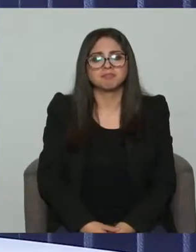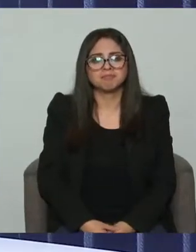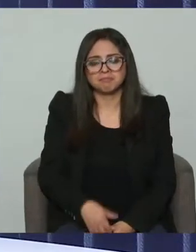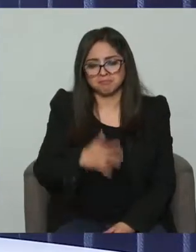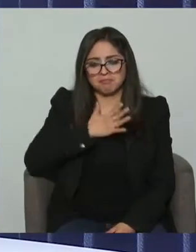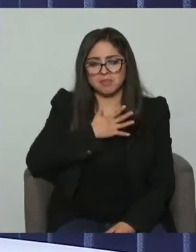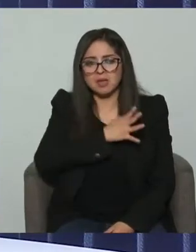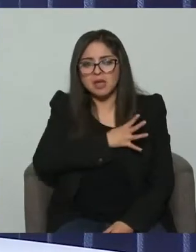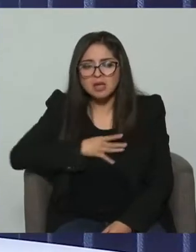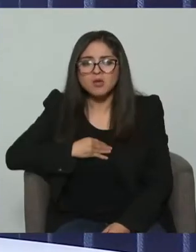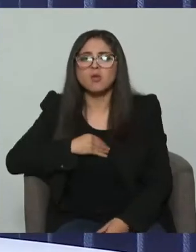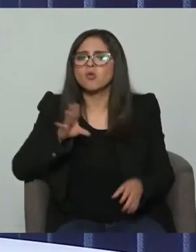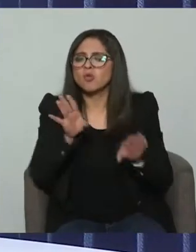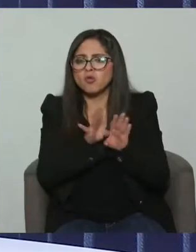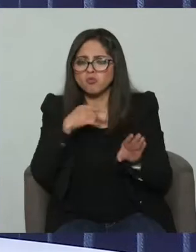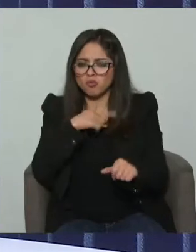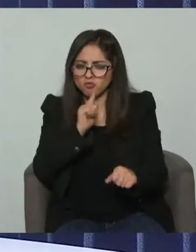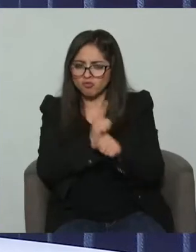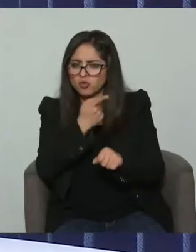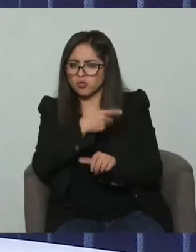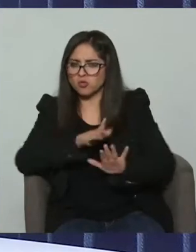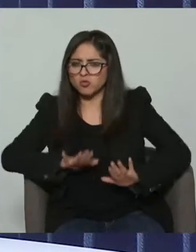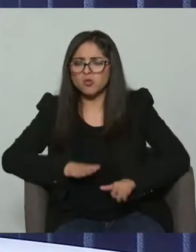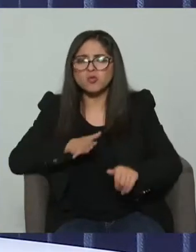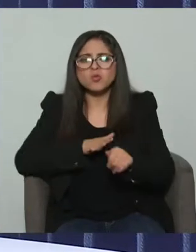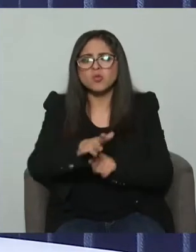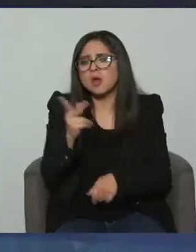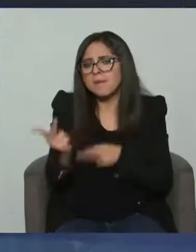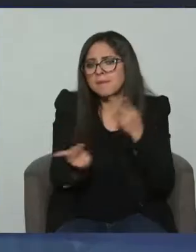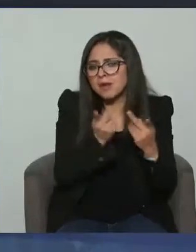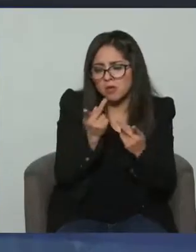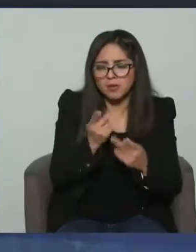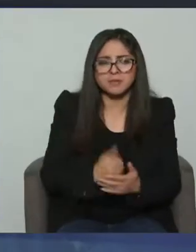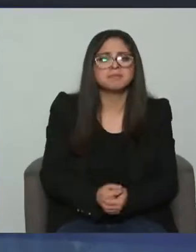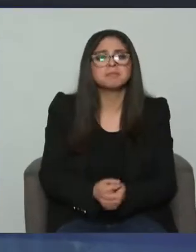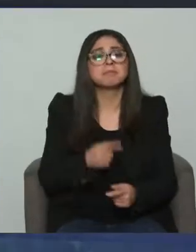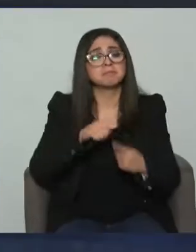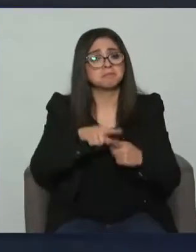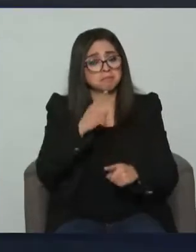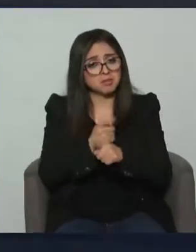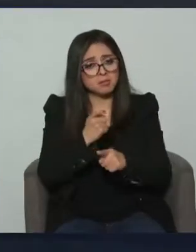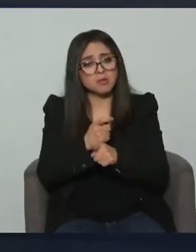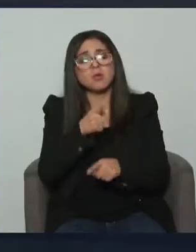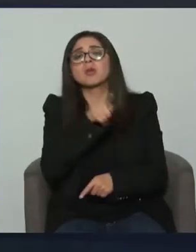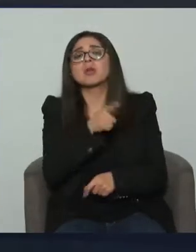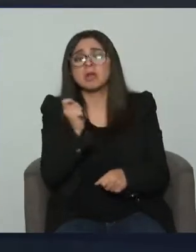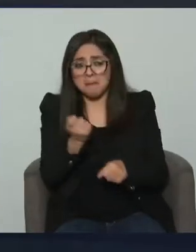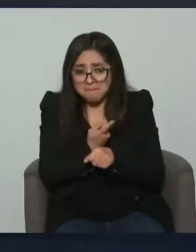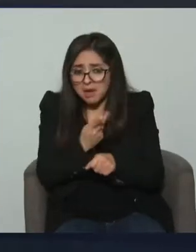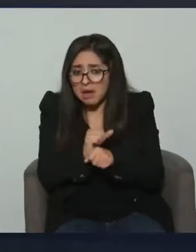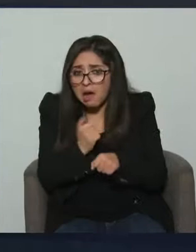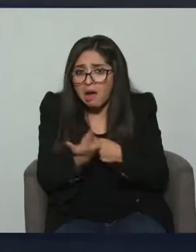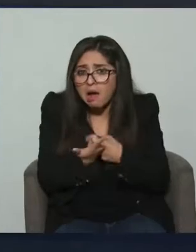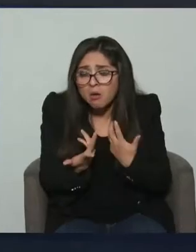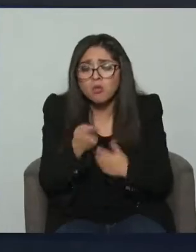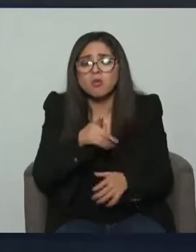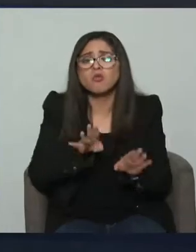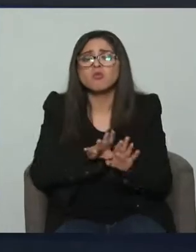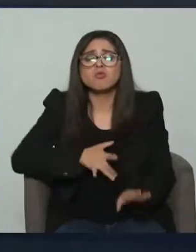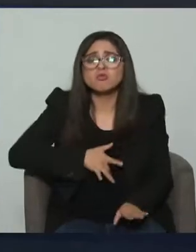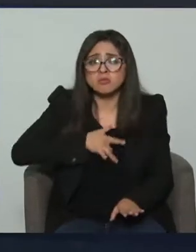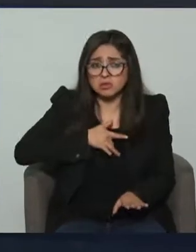un niño que no converse, un niño que ya no diga nada, que ya no quiera jugar. O sea, es decir, si hay un cambio en la conducta, algo está